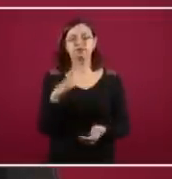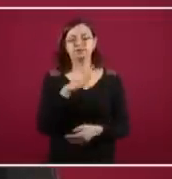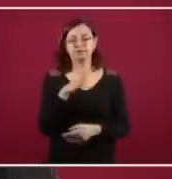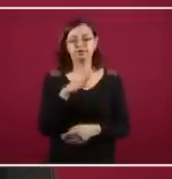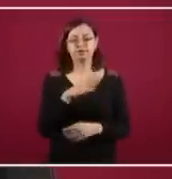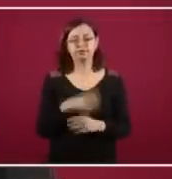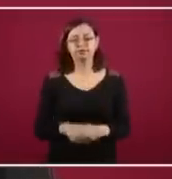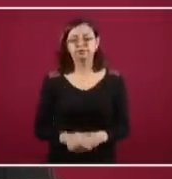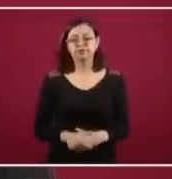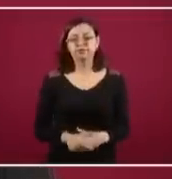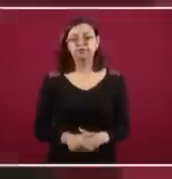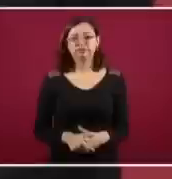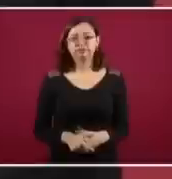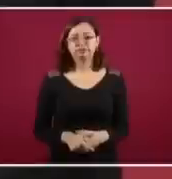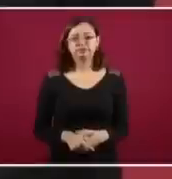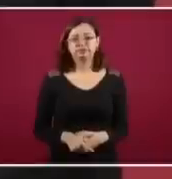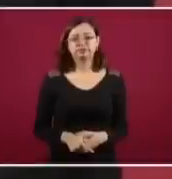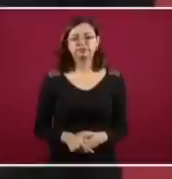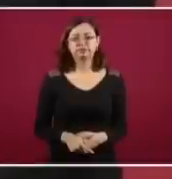Fin.